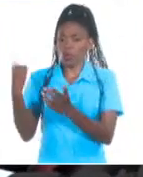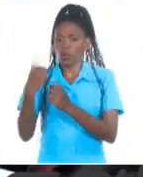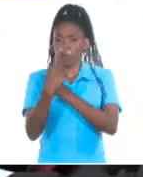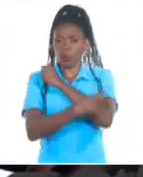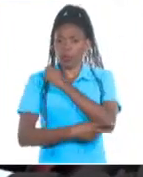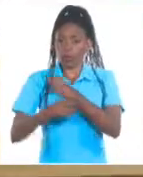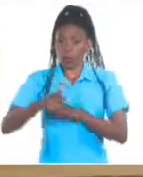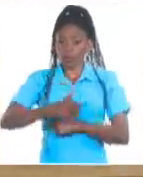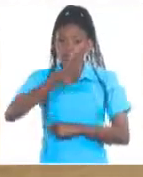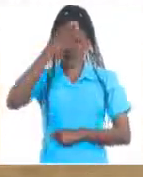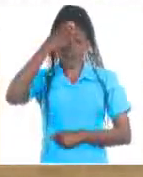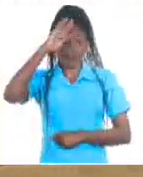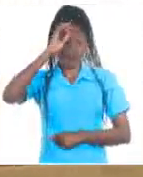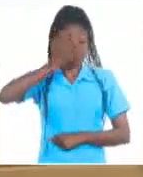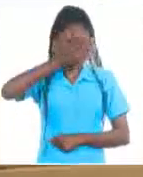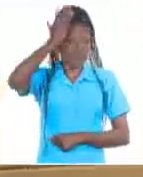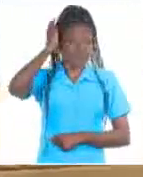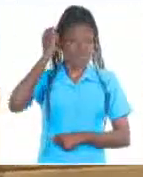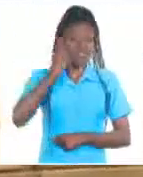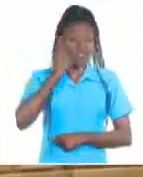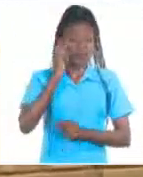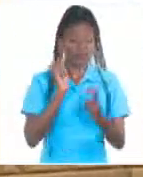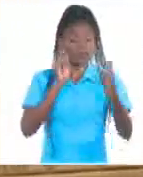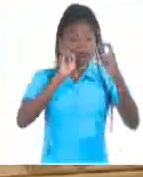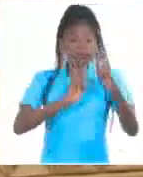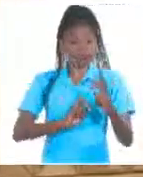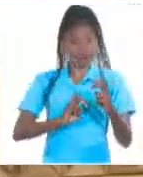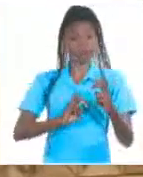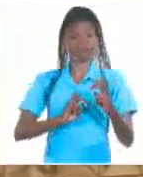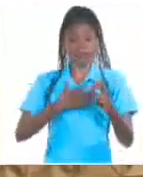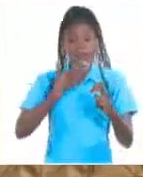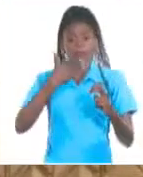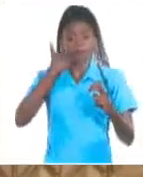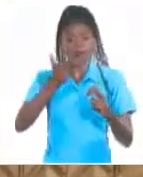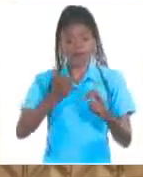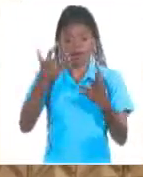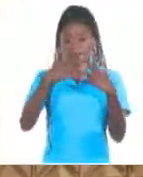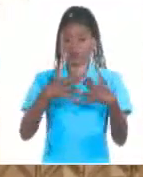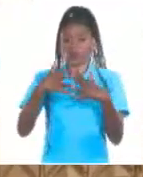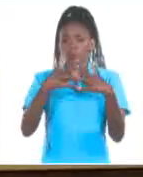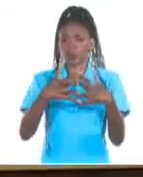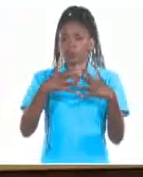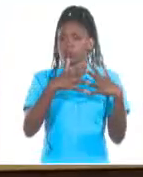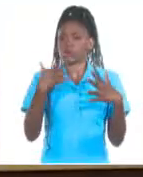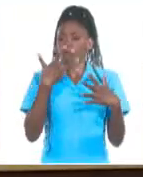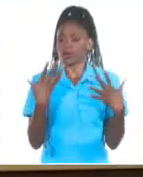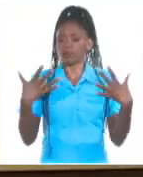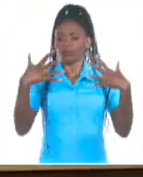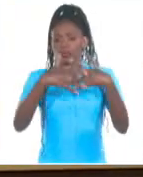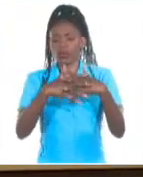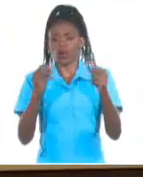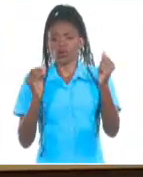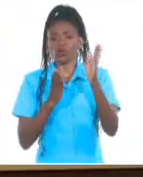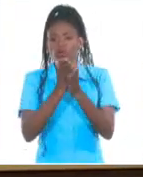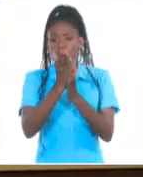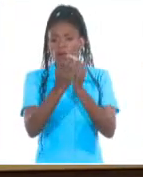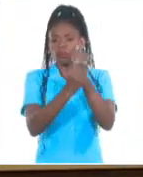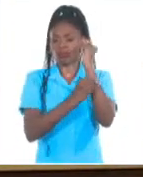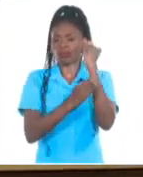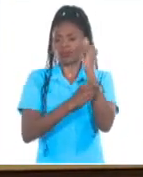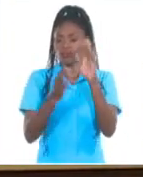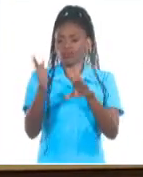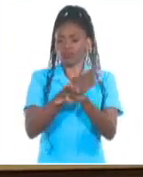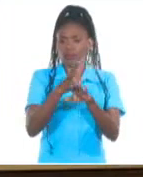que el encuentro sobrepasó las expectativas y ratificó la voluntad del gobierno cubano de seguir potenciando los vínculos en